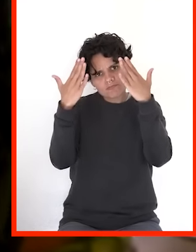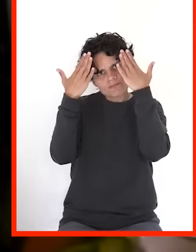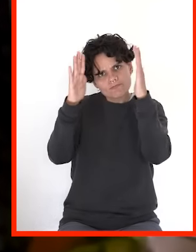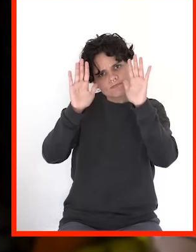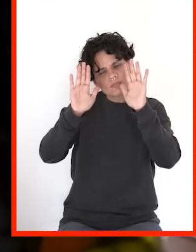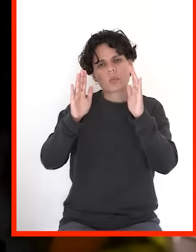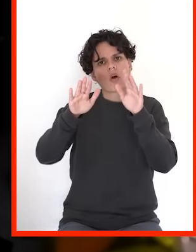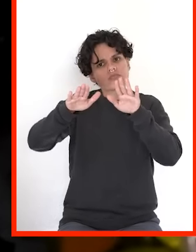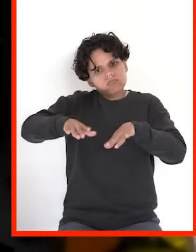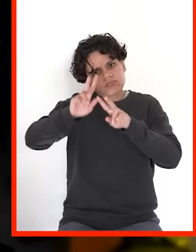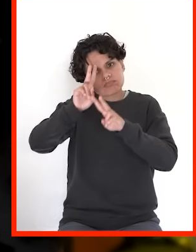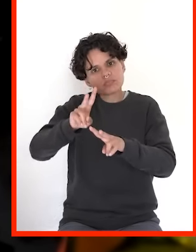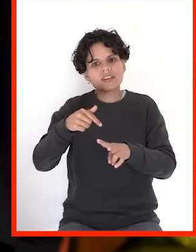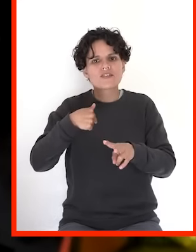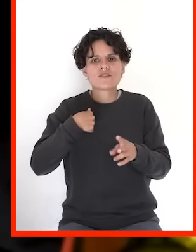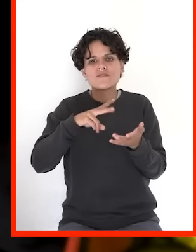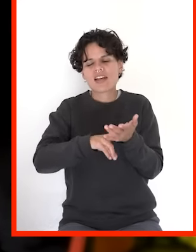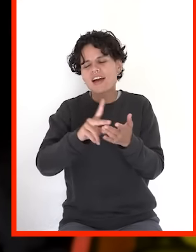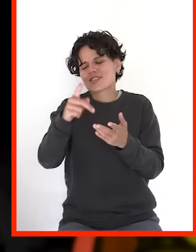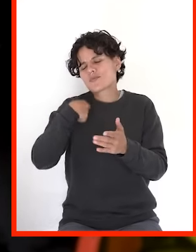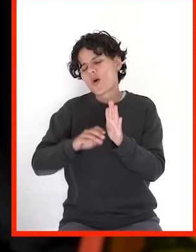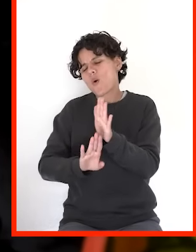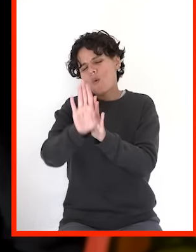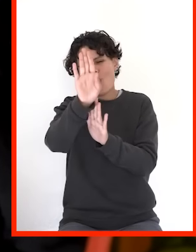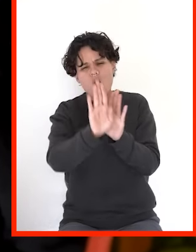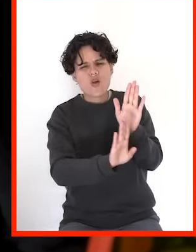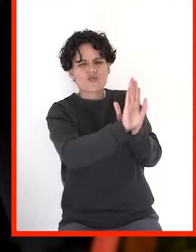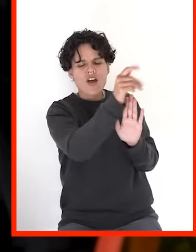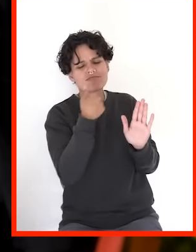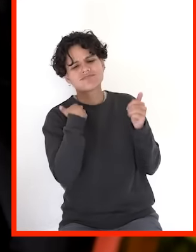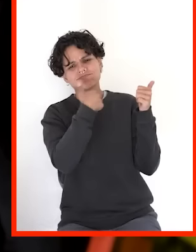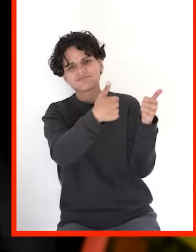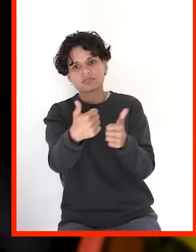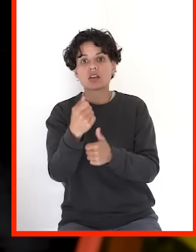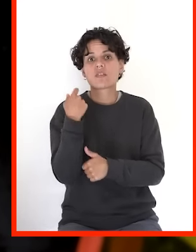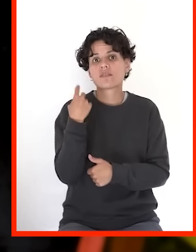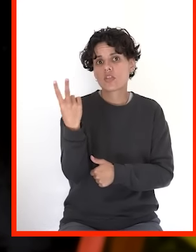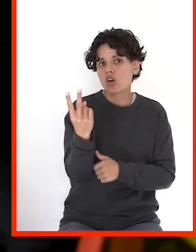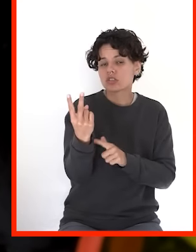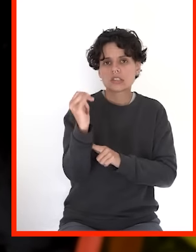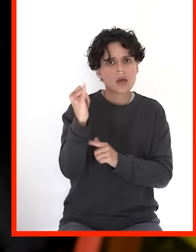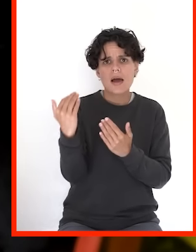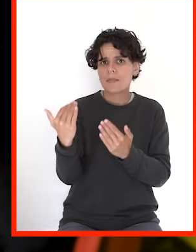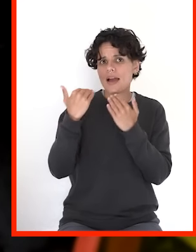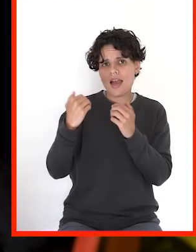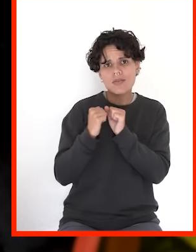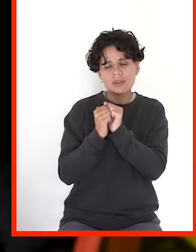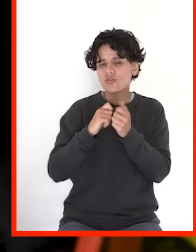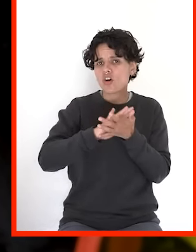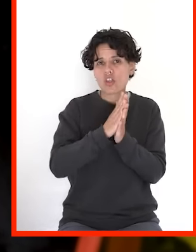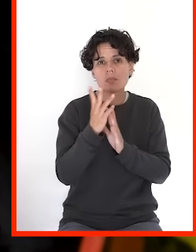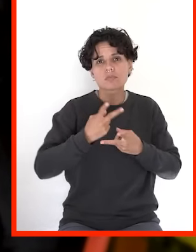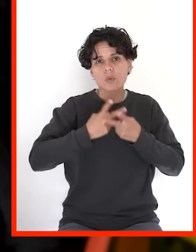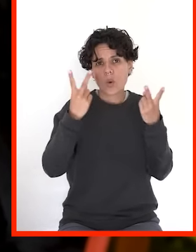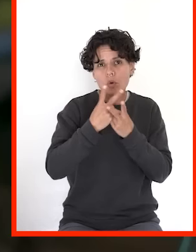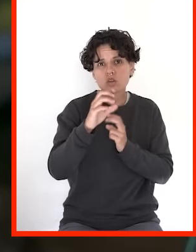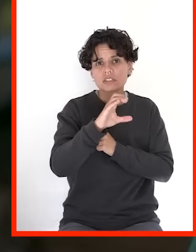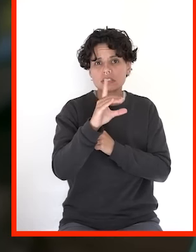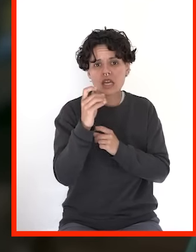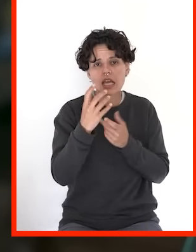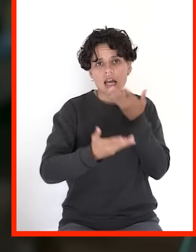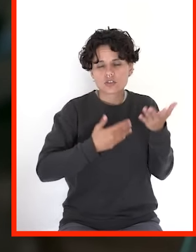también siento que triunfo al lado de él, así que... Me ha apañado... Bueno, los chicos, los dos, me han apañado en todos los discos que he hecho. No